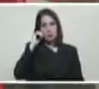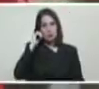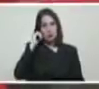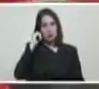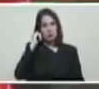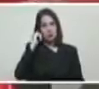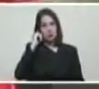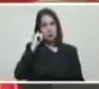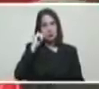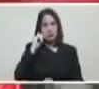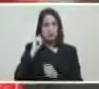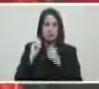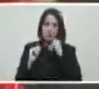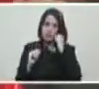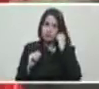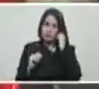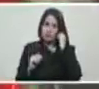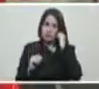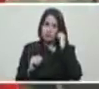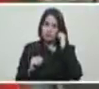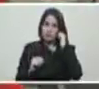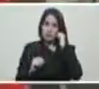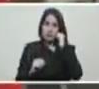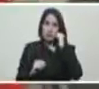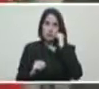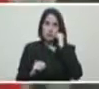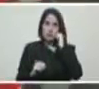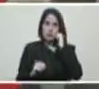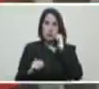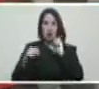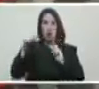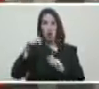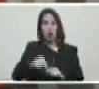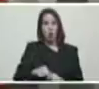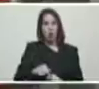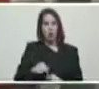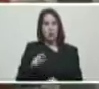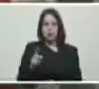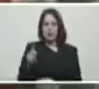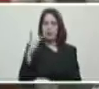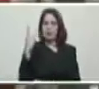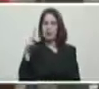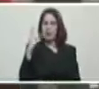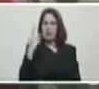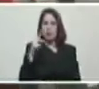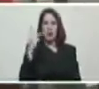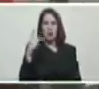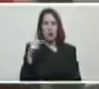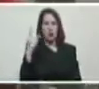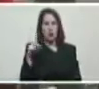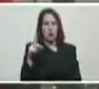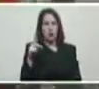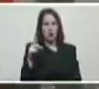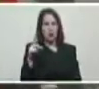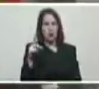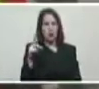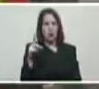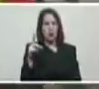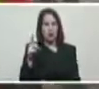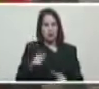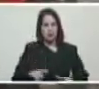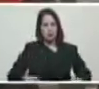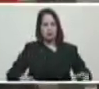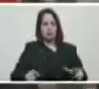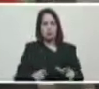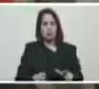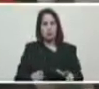his en el estado Lara hoy desde la parroquia José Gregorio Bastida